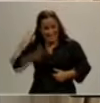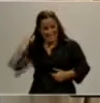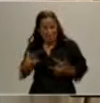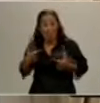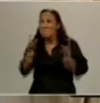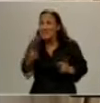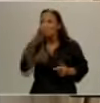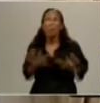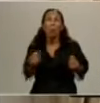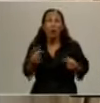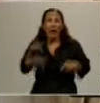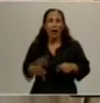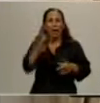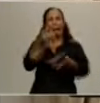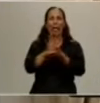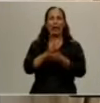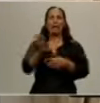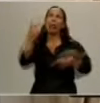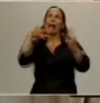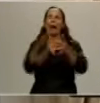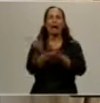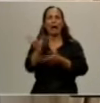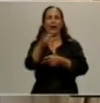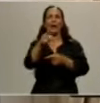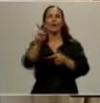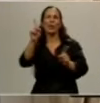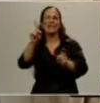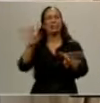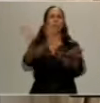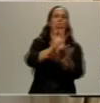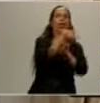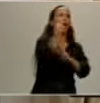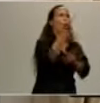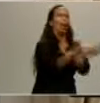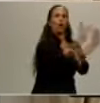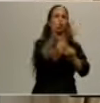cosa, querer distraer o desviar la investigación? Por favor,